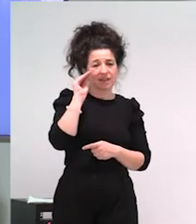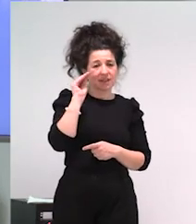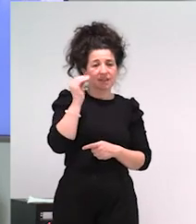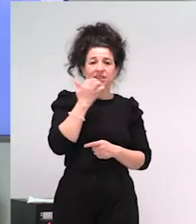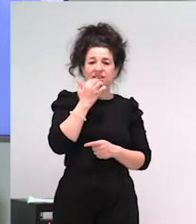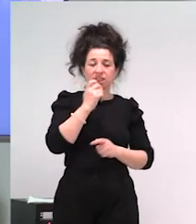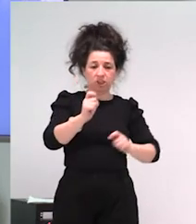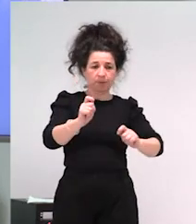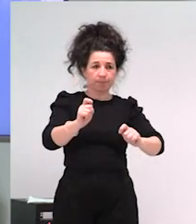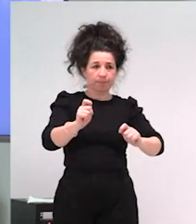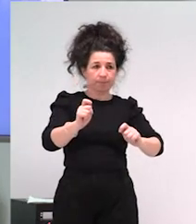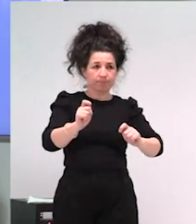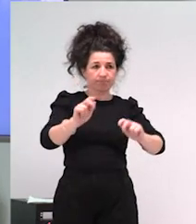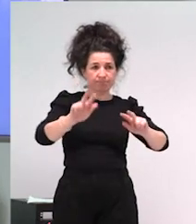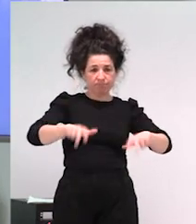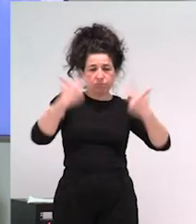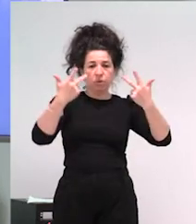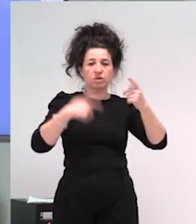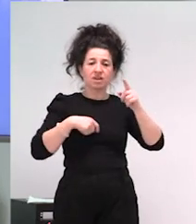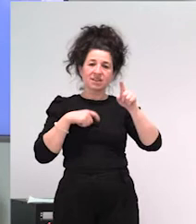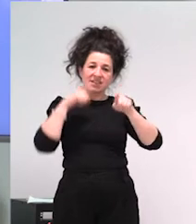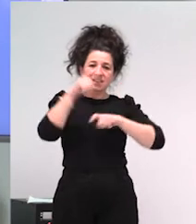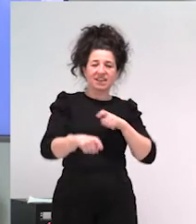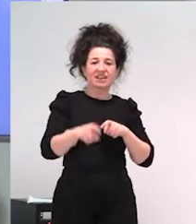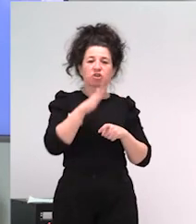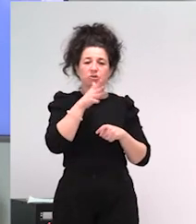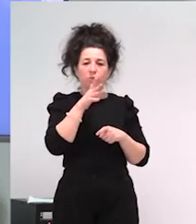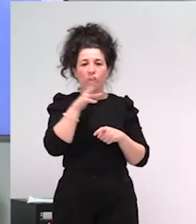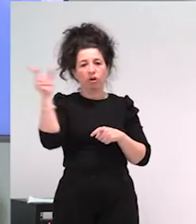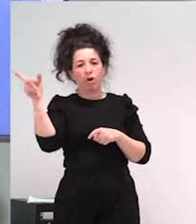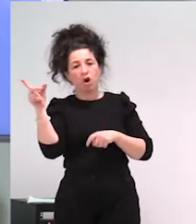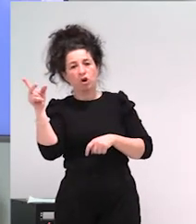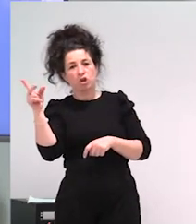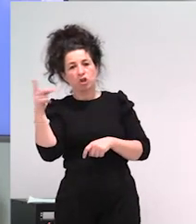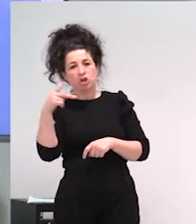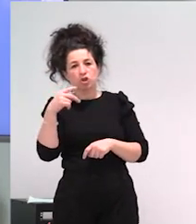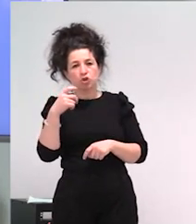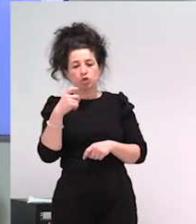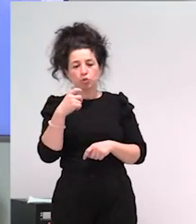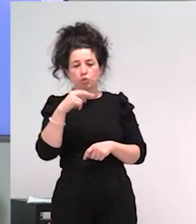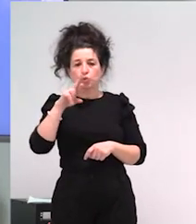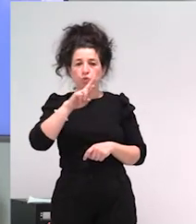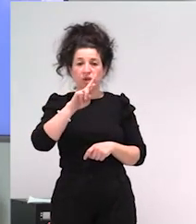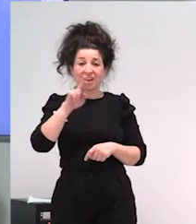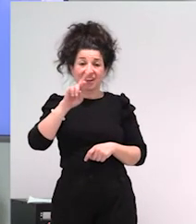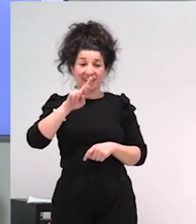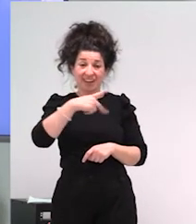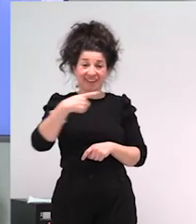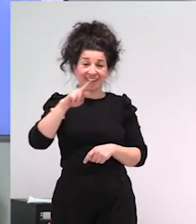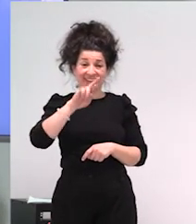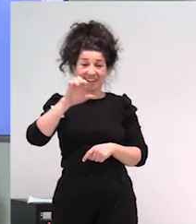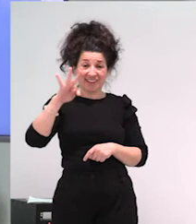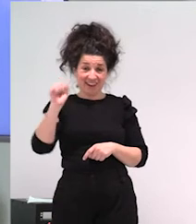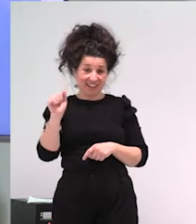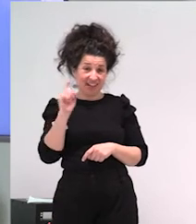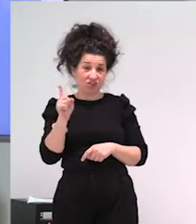nos permite dar el salto, no es porque Greta sale solo en Suecia, sino que poco a poco esto también se va replicando en otros lugares